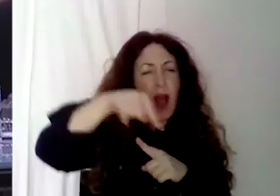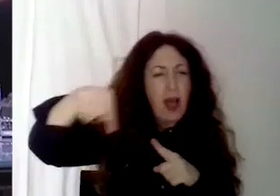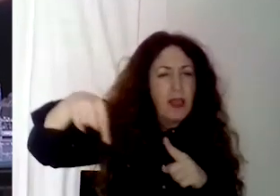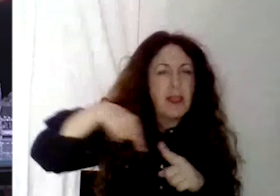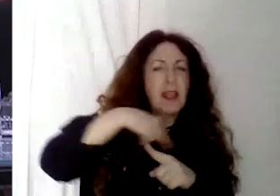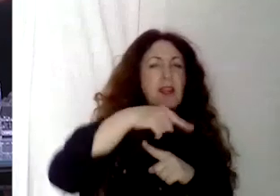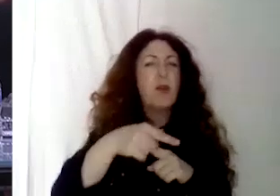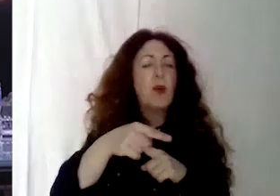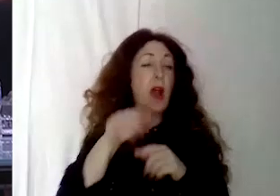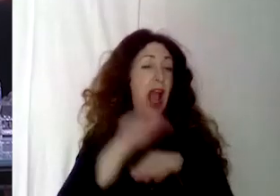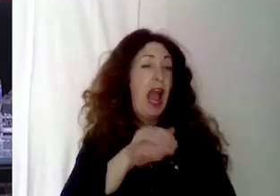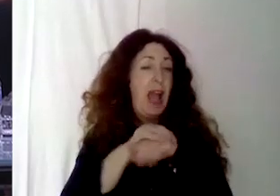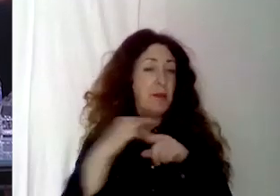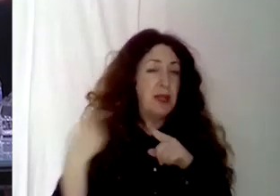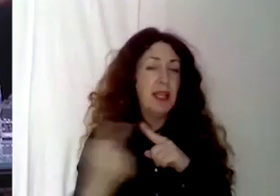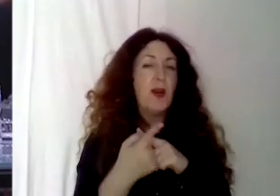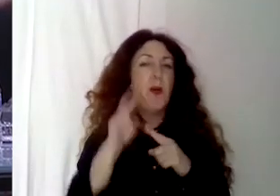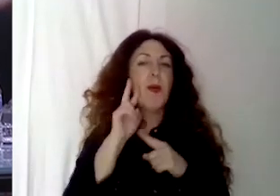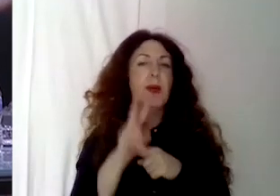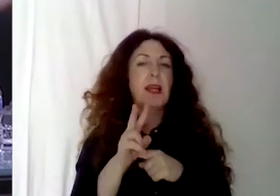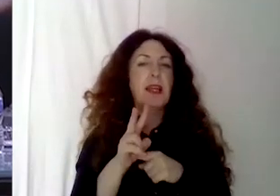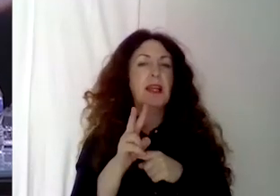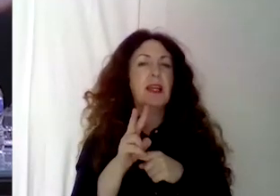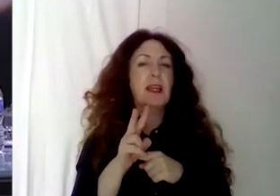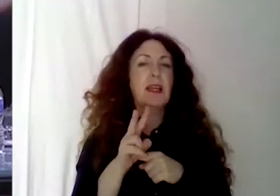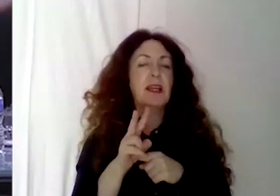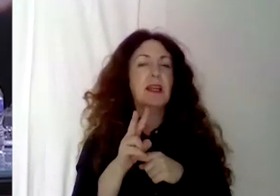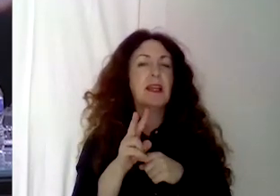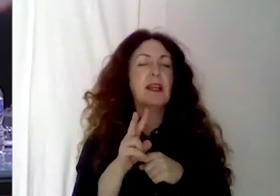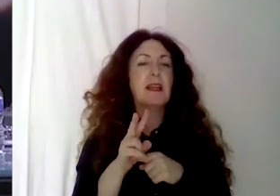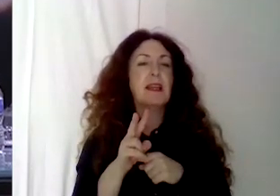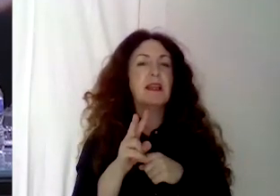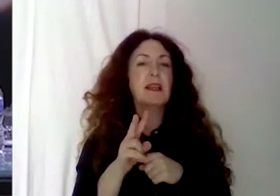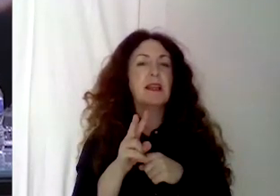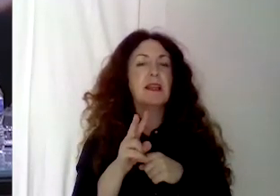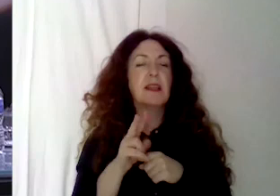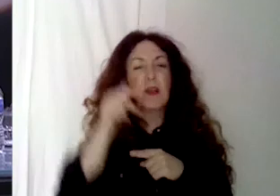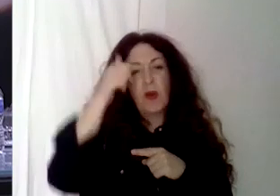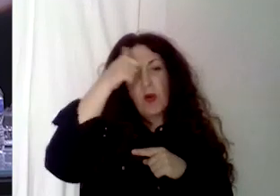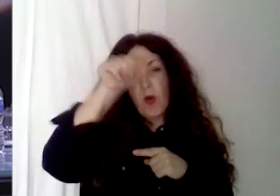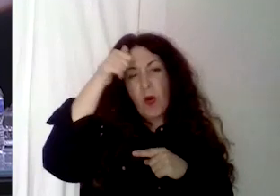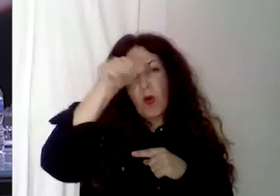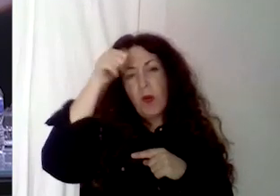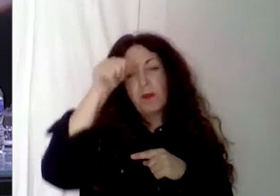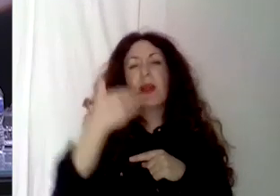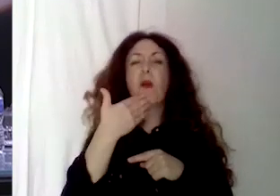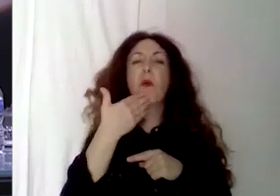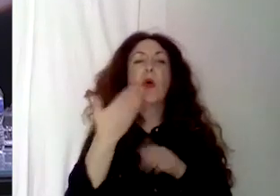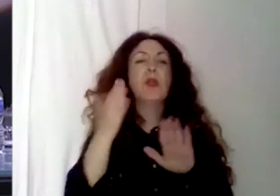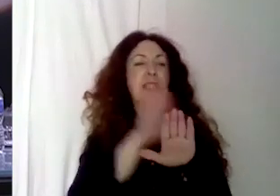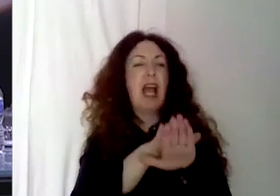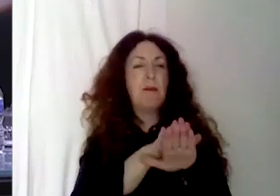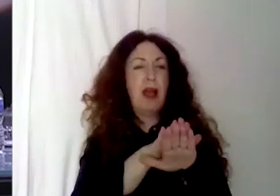con los que se rodea constantemente, lo ve, que es el hombre tapado de toda esta historia, el hombre